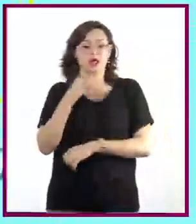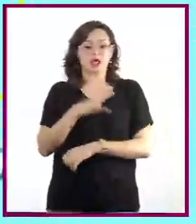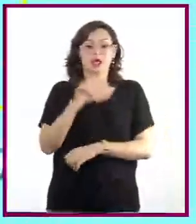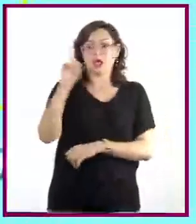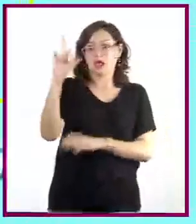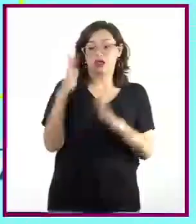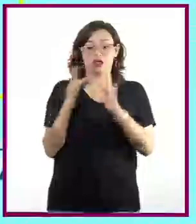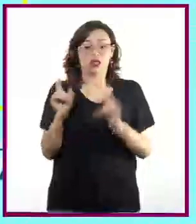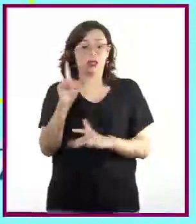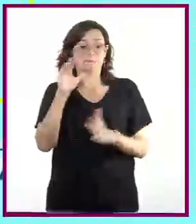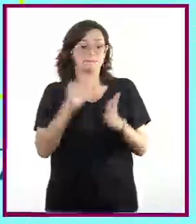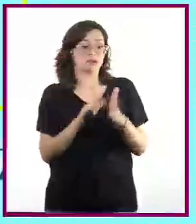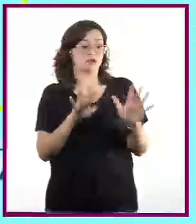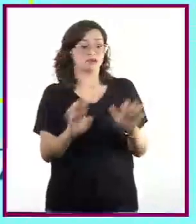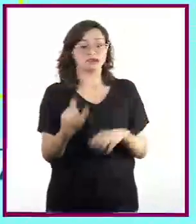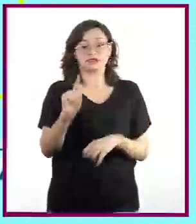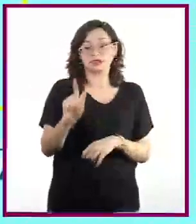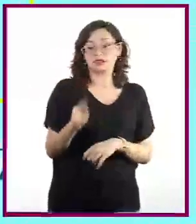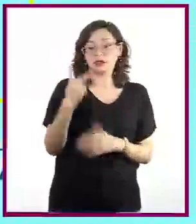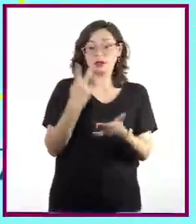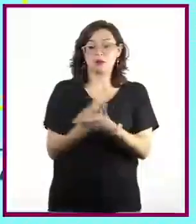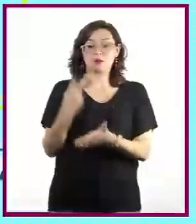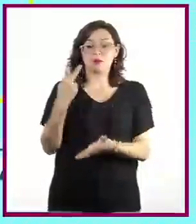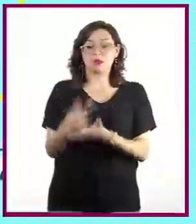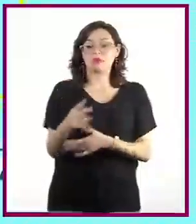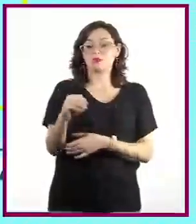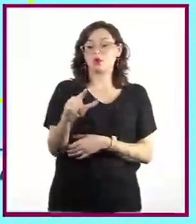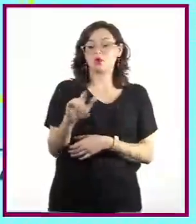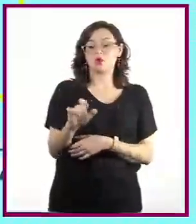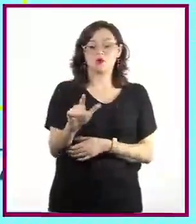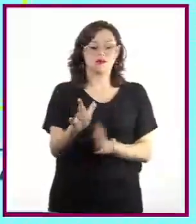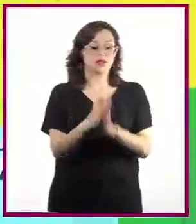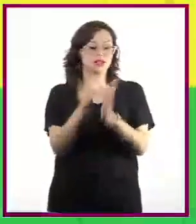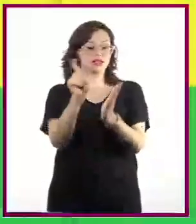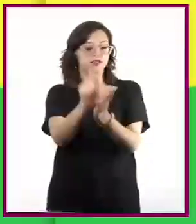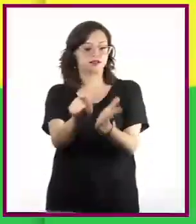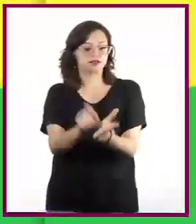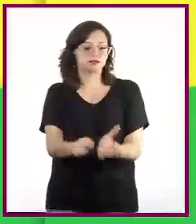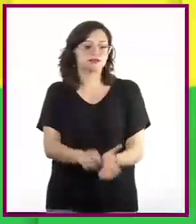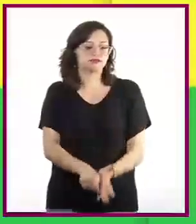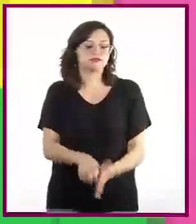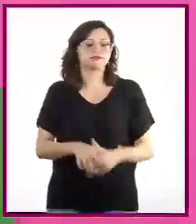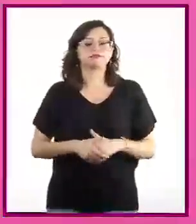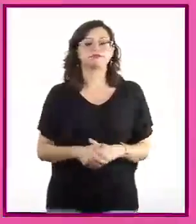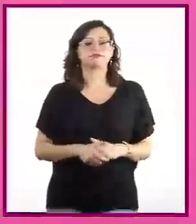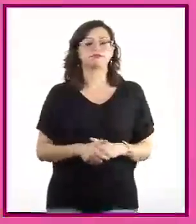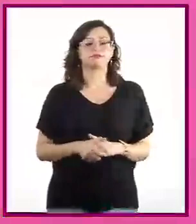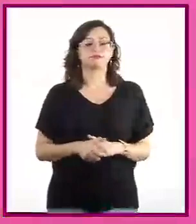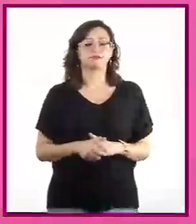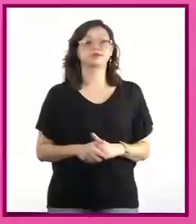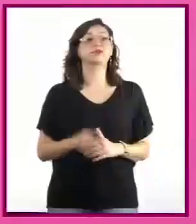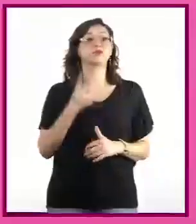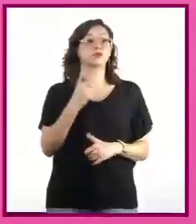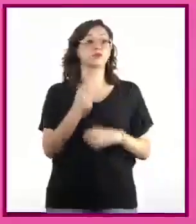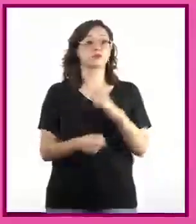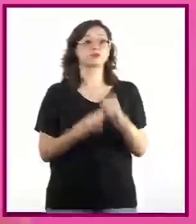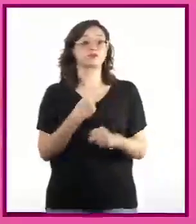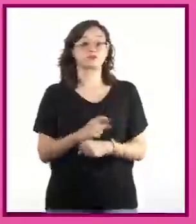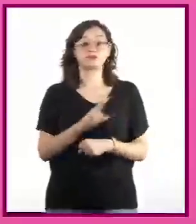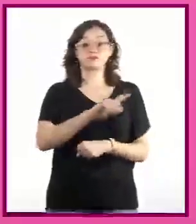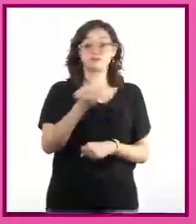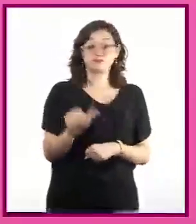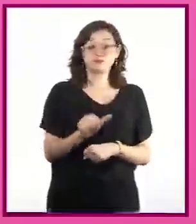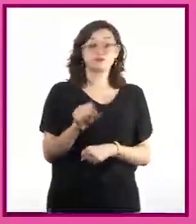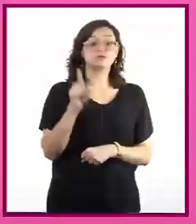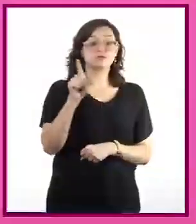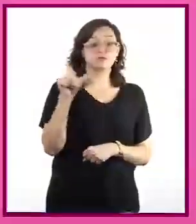1971 le fue otorgado el Premio Nobel de Literatura. 2 años después, cuando el gobierno